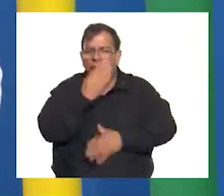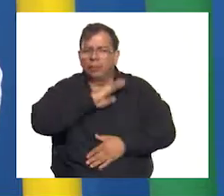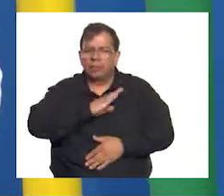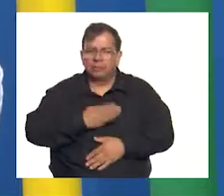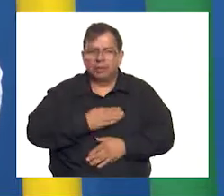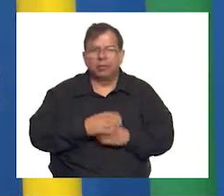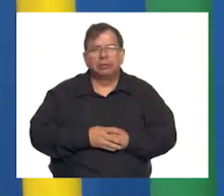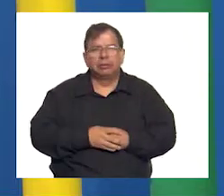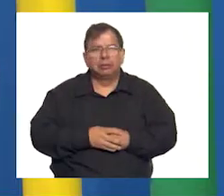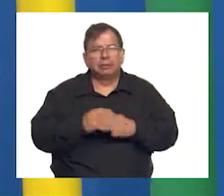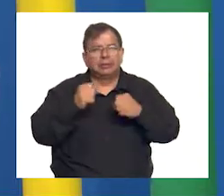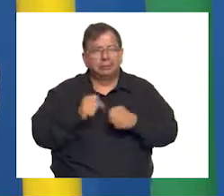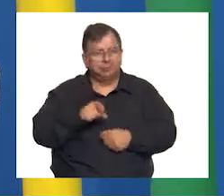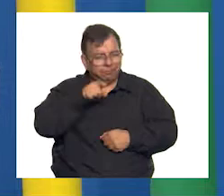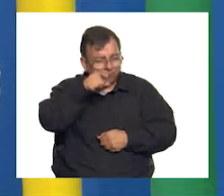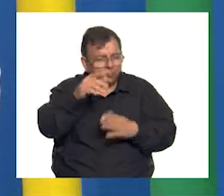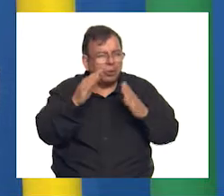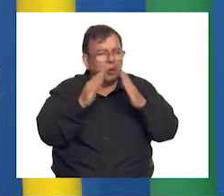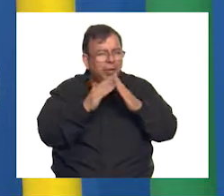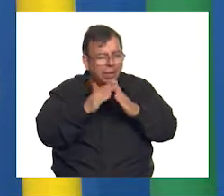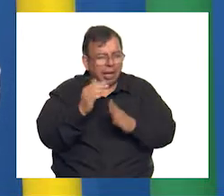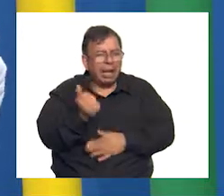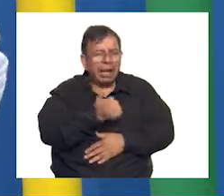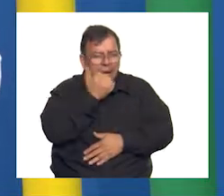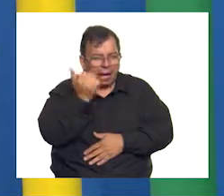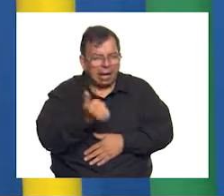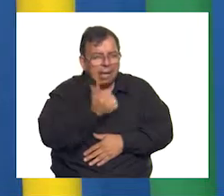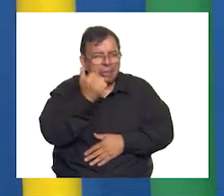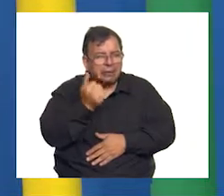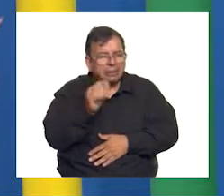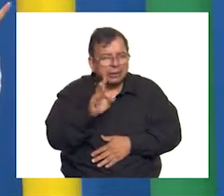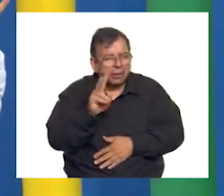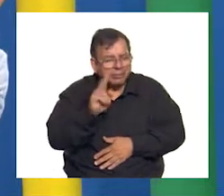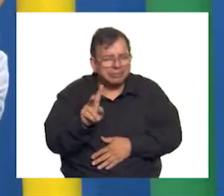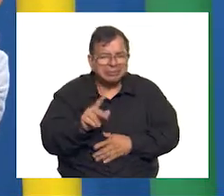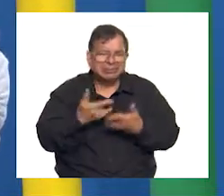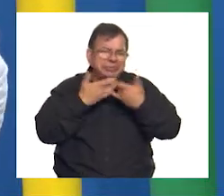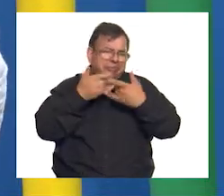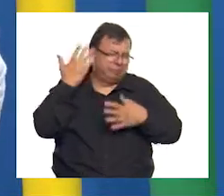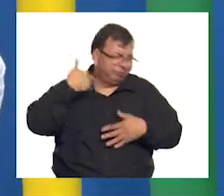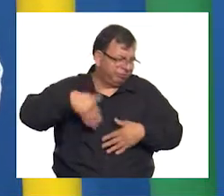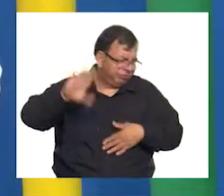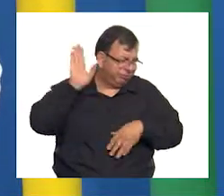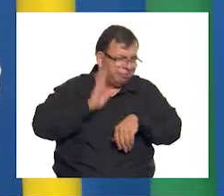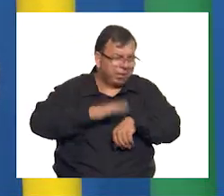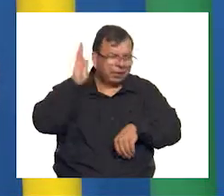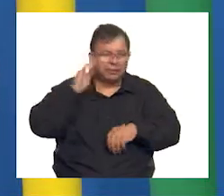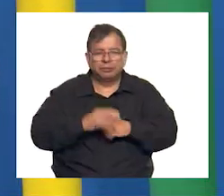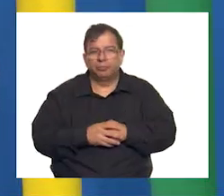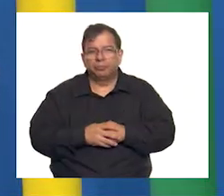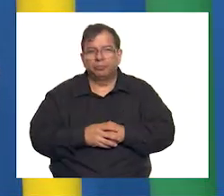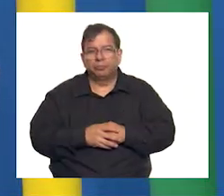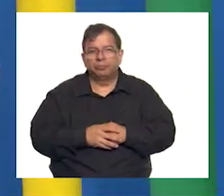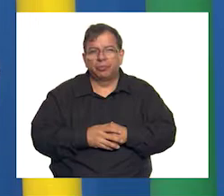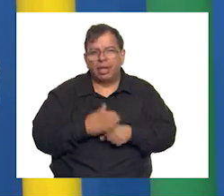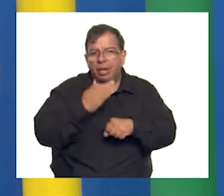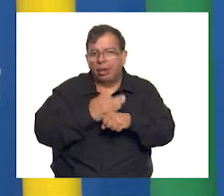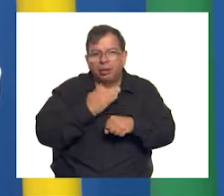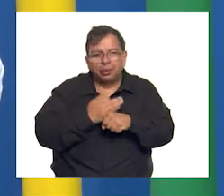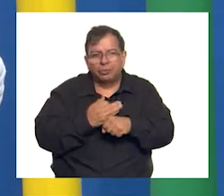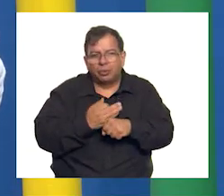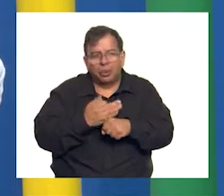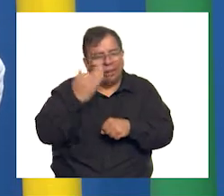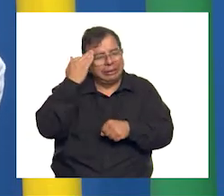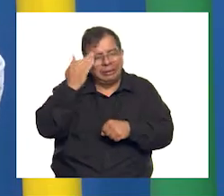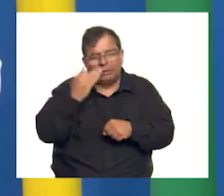Estoy segurísima que allá en casa las alumnas y los alumnos habrán escuchado muchas más, ya que no nos da tiempo de escuchar